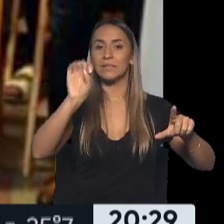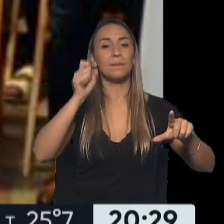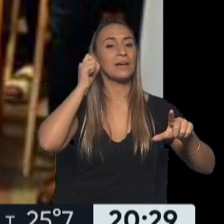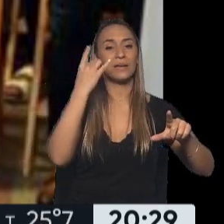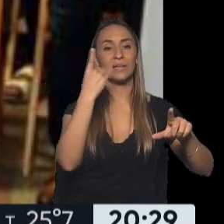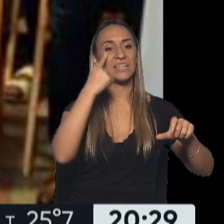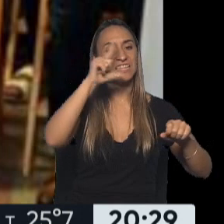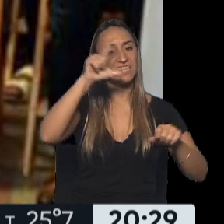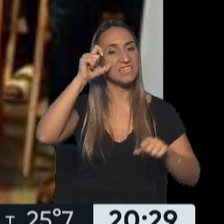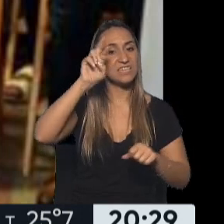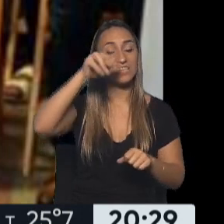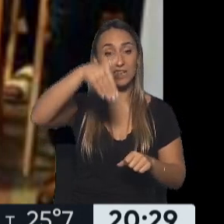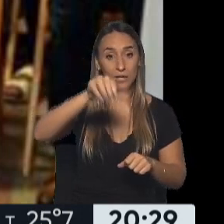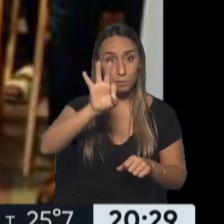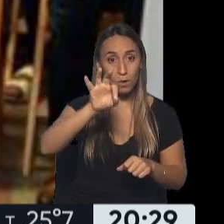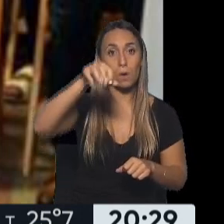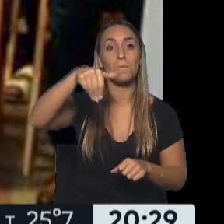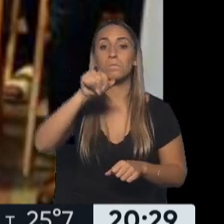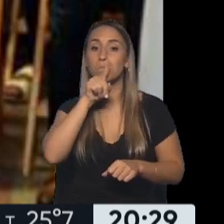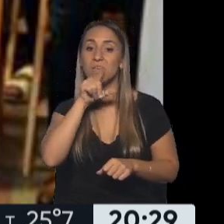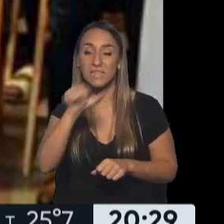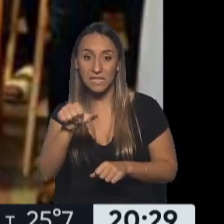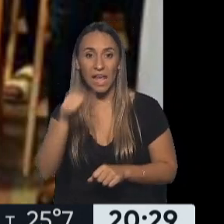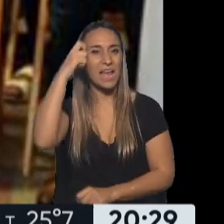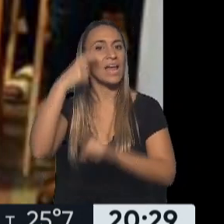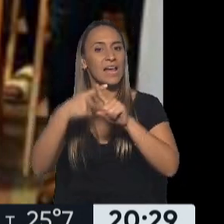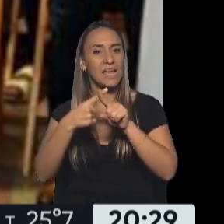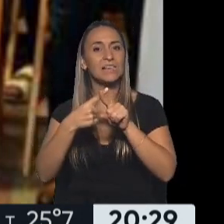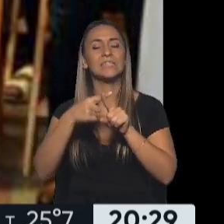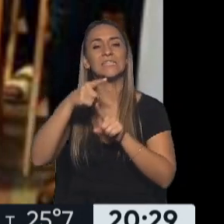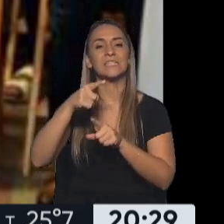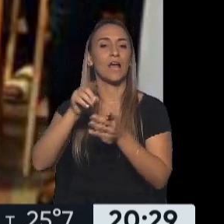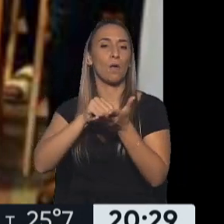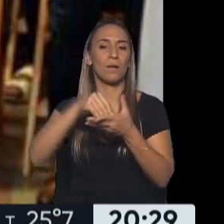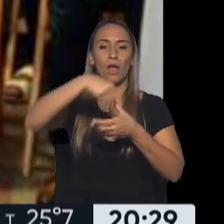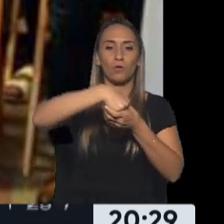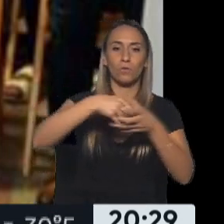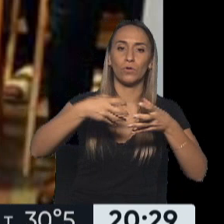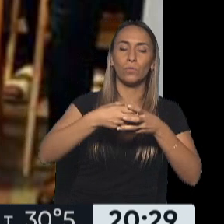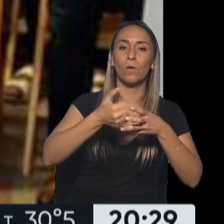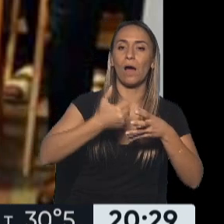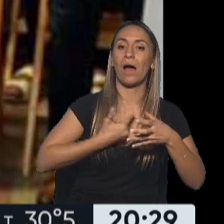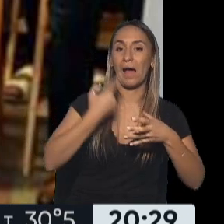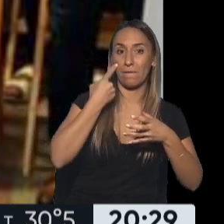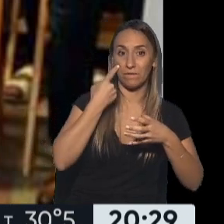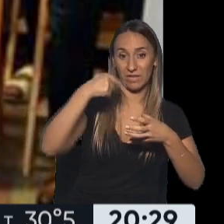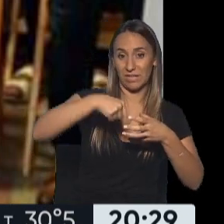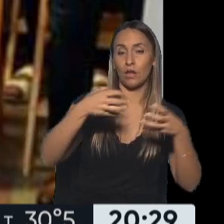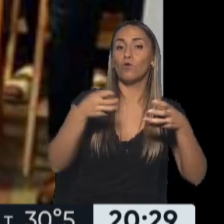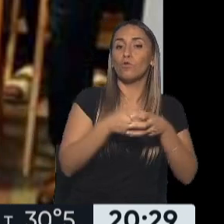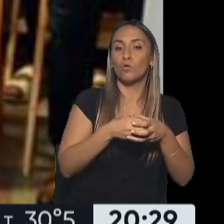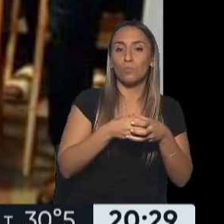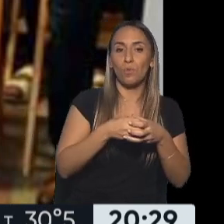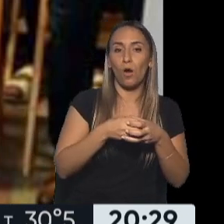Mata y es un ex agente de la AFI que integraba el grupo de lo que